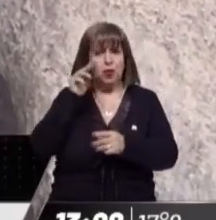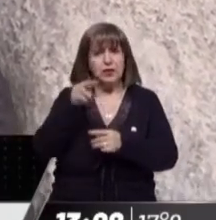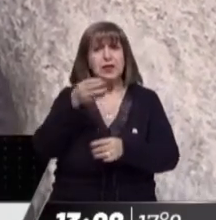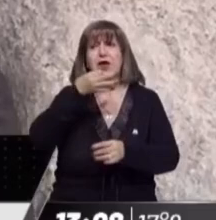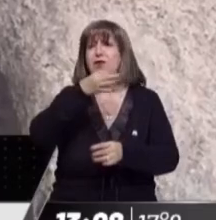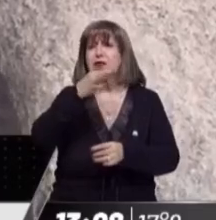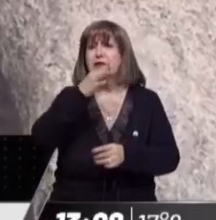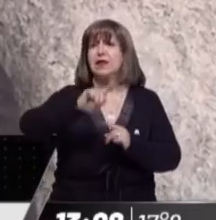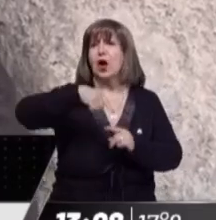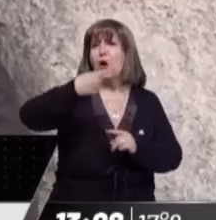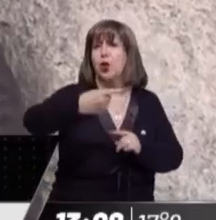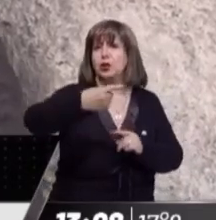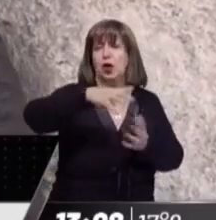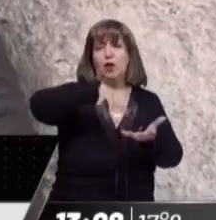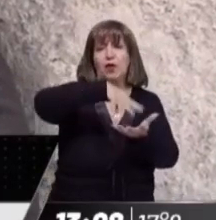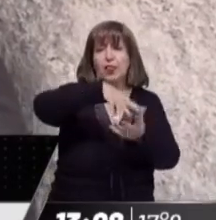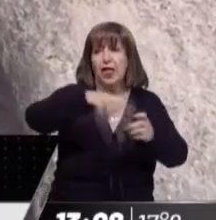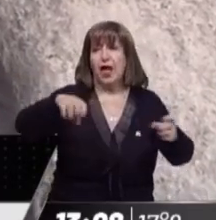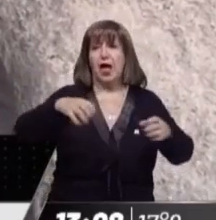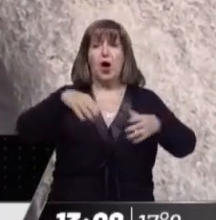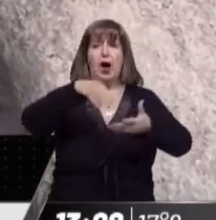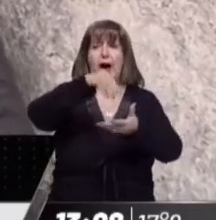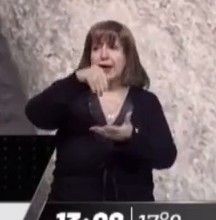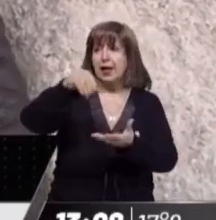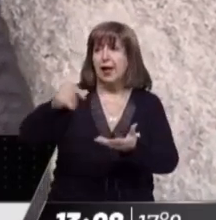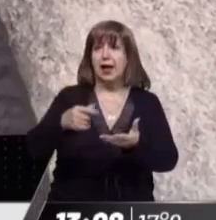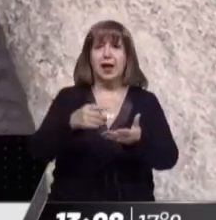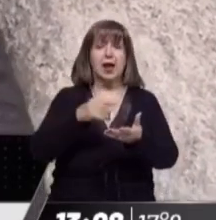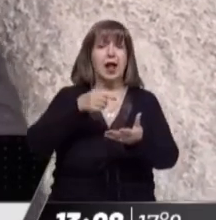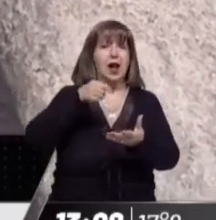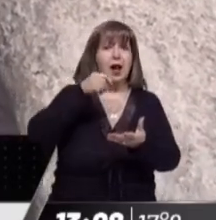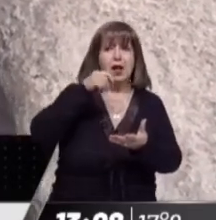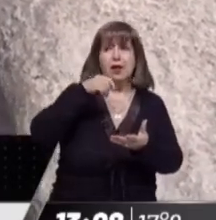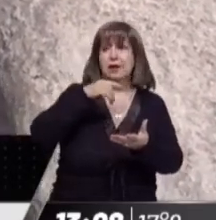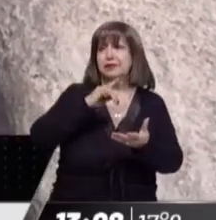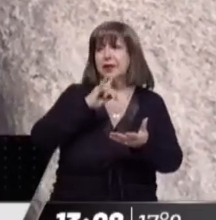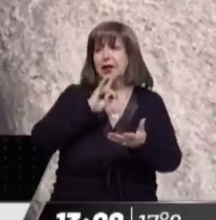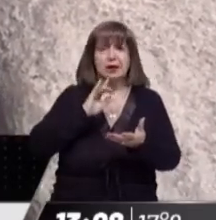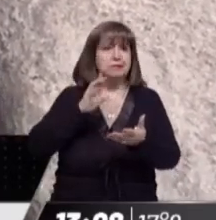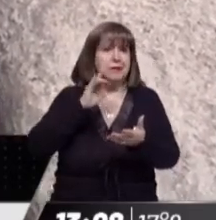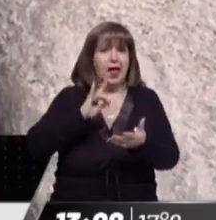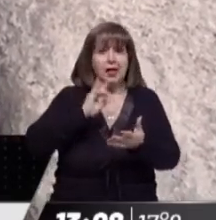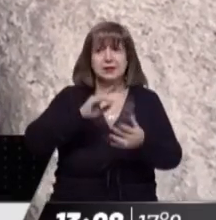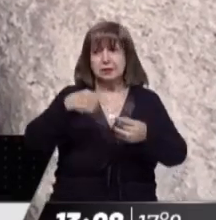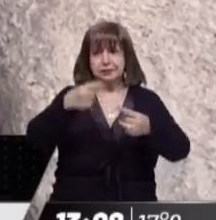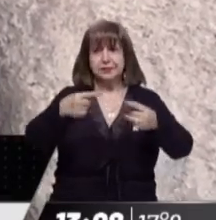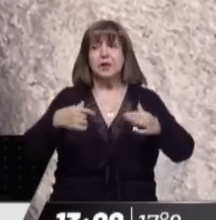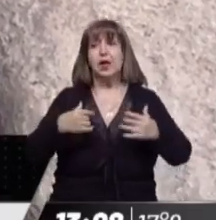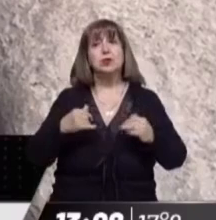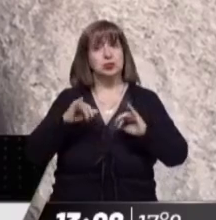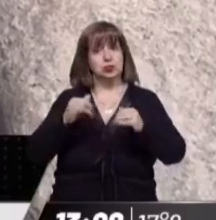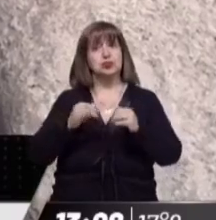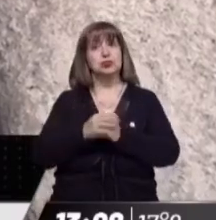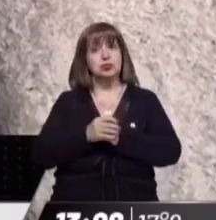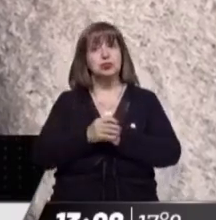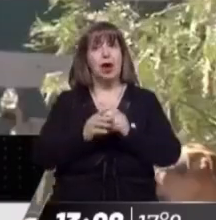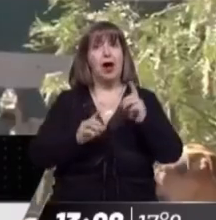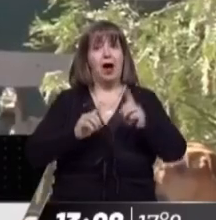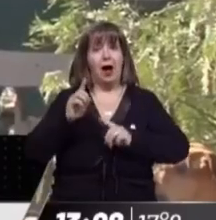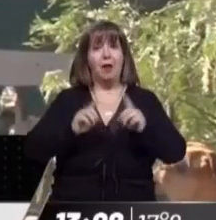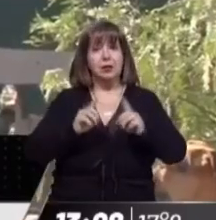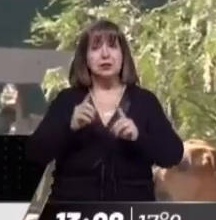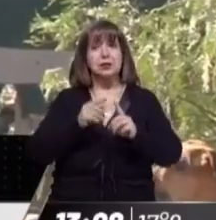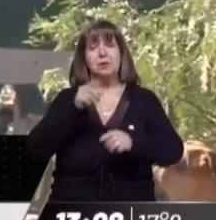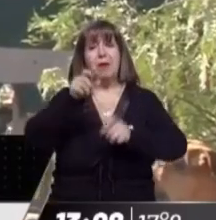ver hay mucha gente que no está contenida con el tema de las adicciones y a veces recurre a los comedores que a veces les damos